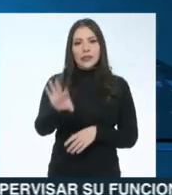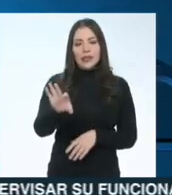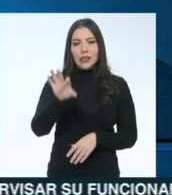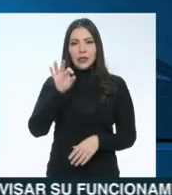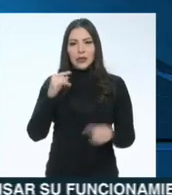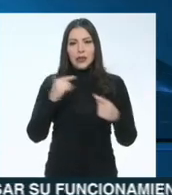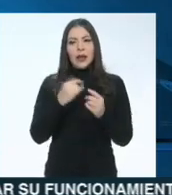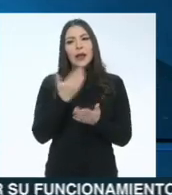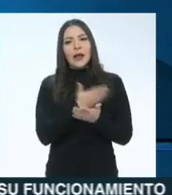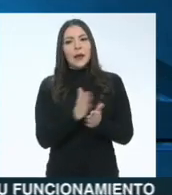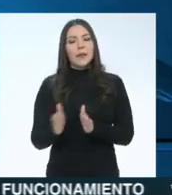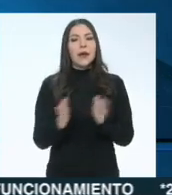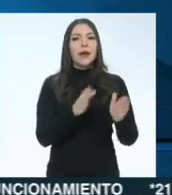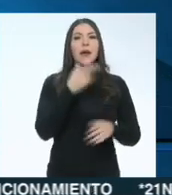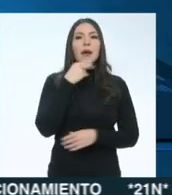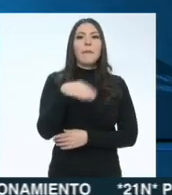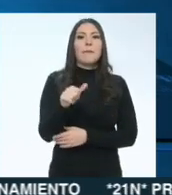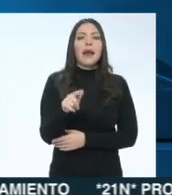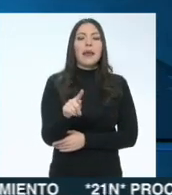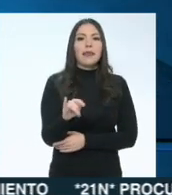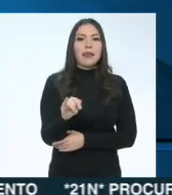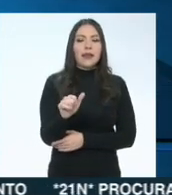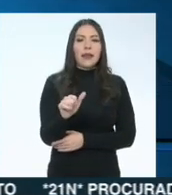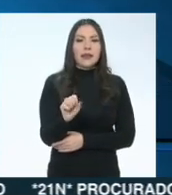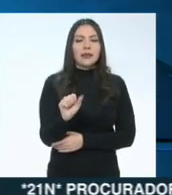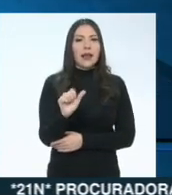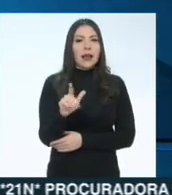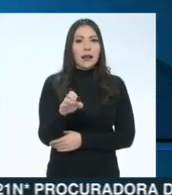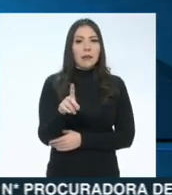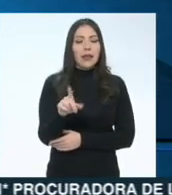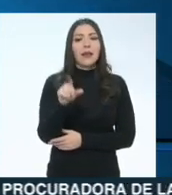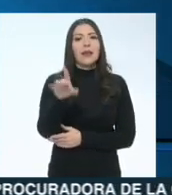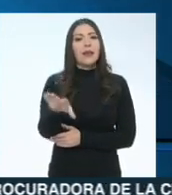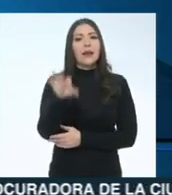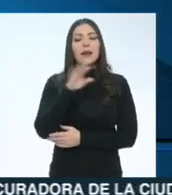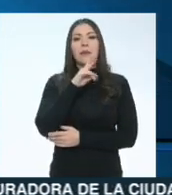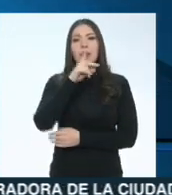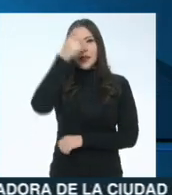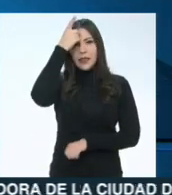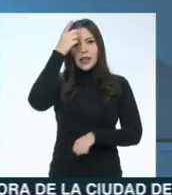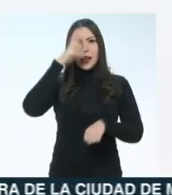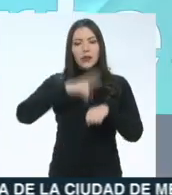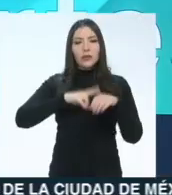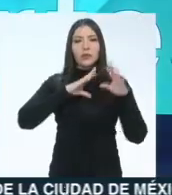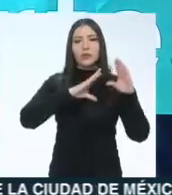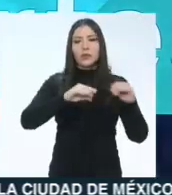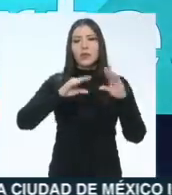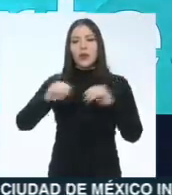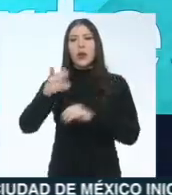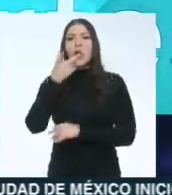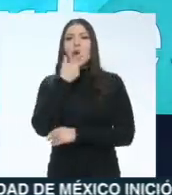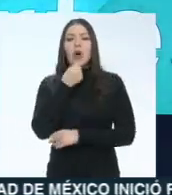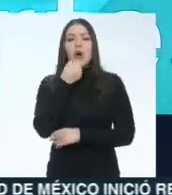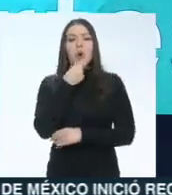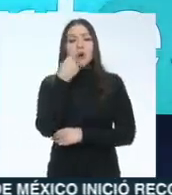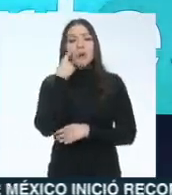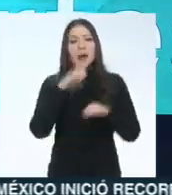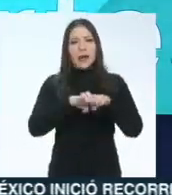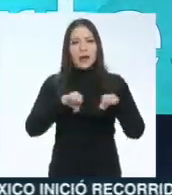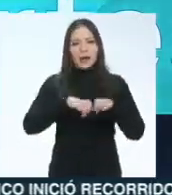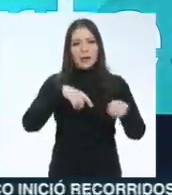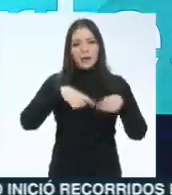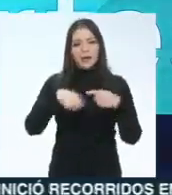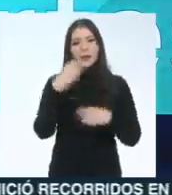que Matías Almeida fue escogido como mejor director técnico masculino. Así que muchísimas felicidades a